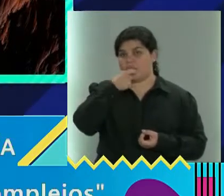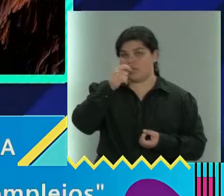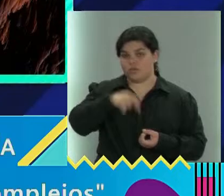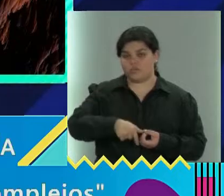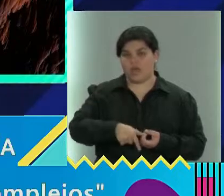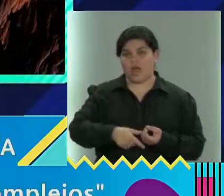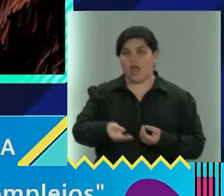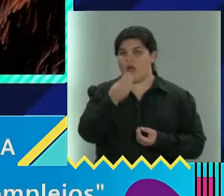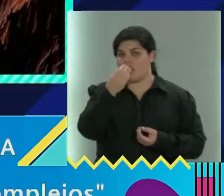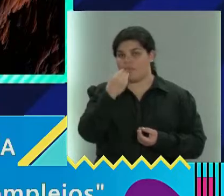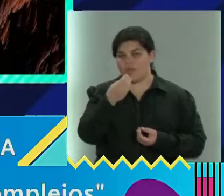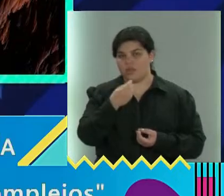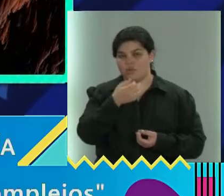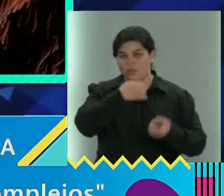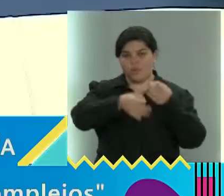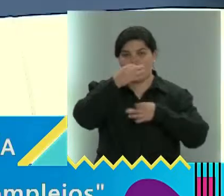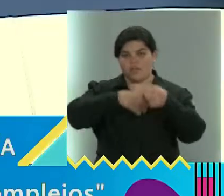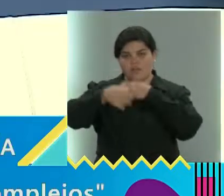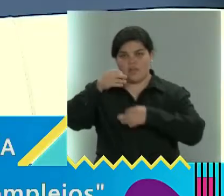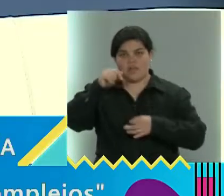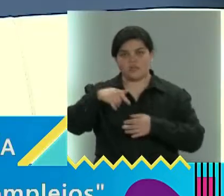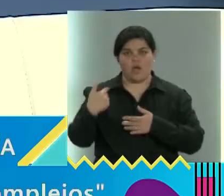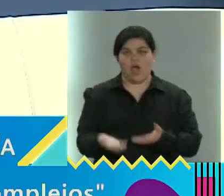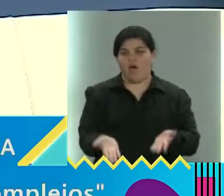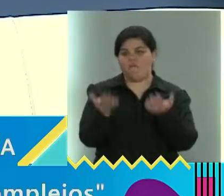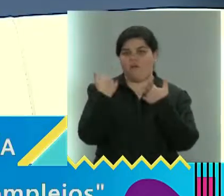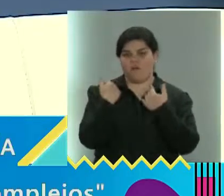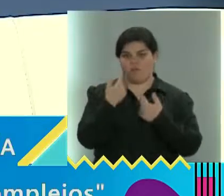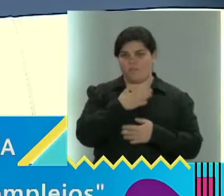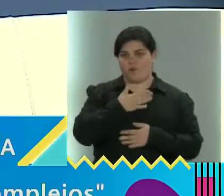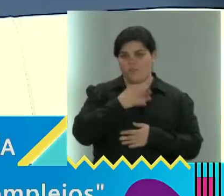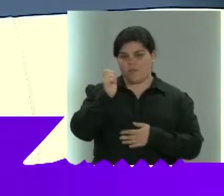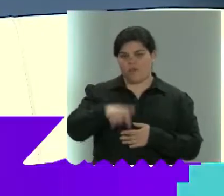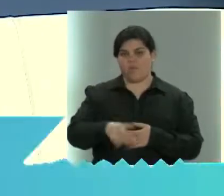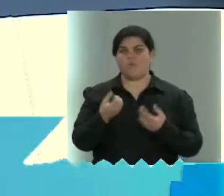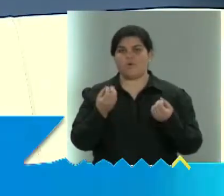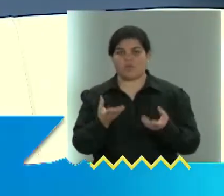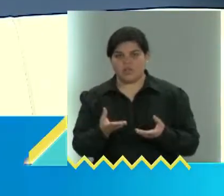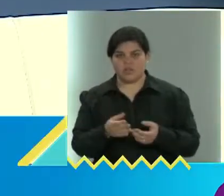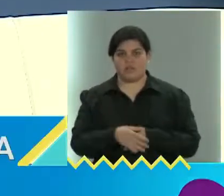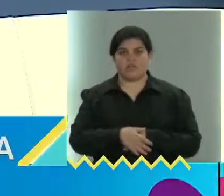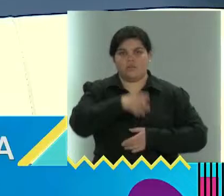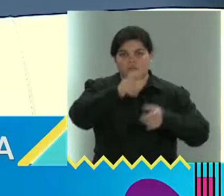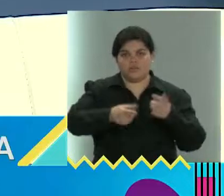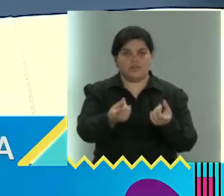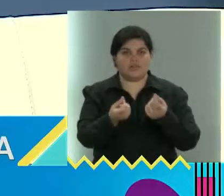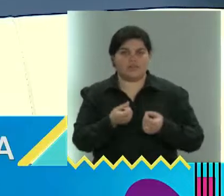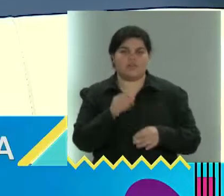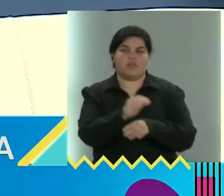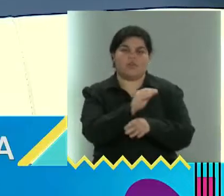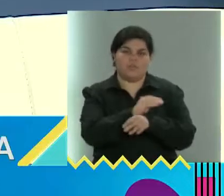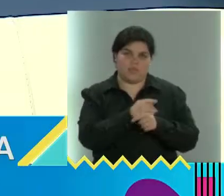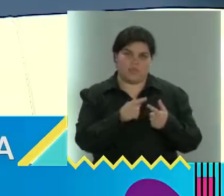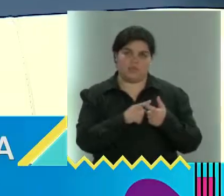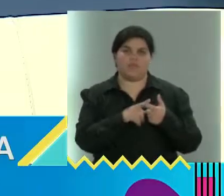alimentos, tiene una ventaja, porque la gente va a seguir necesitando comer, la gente se hace